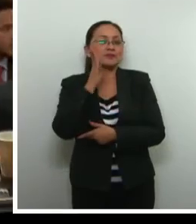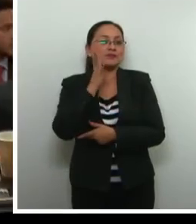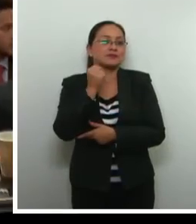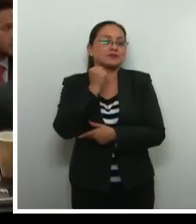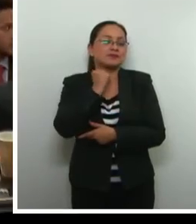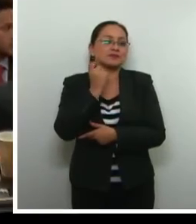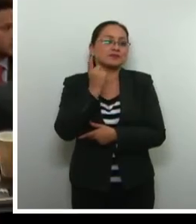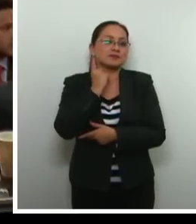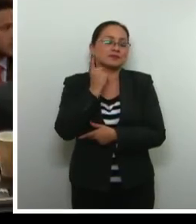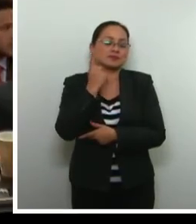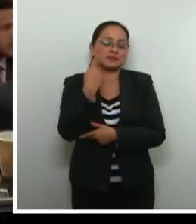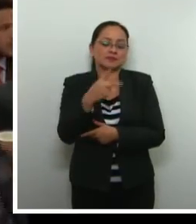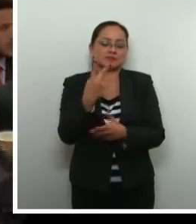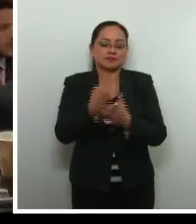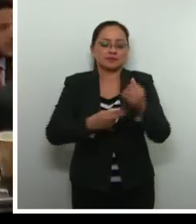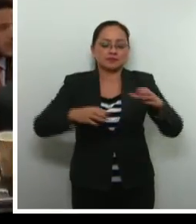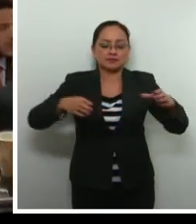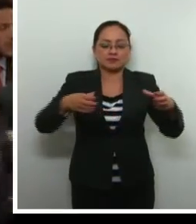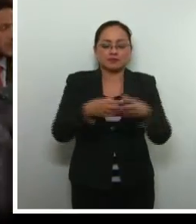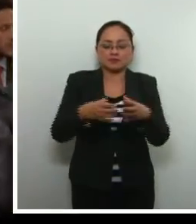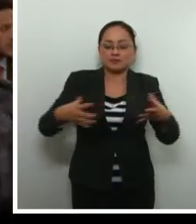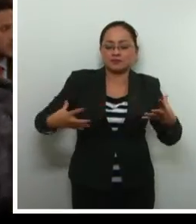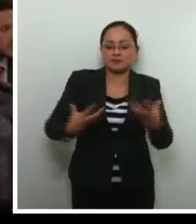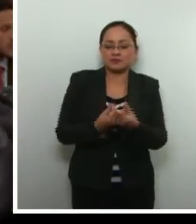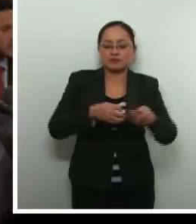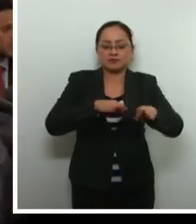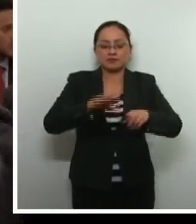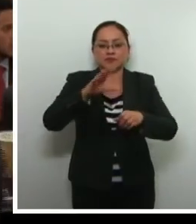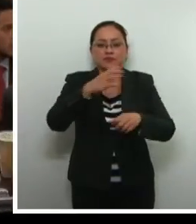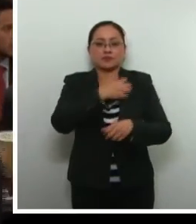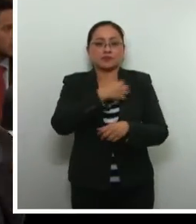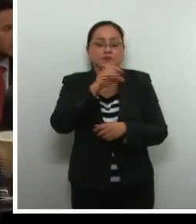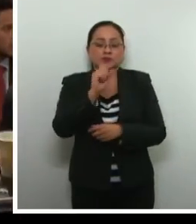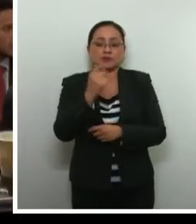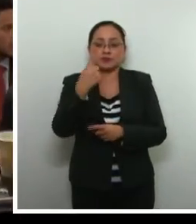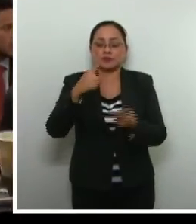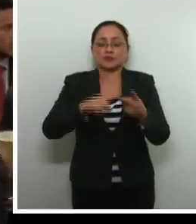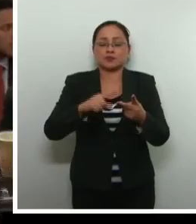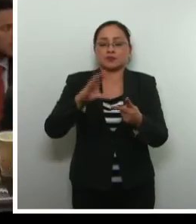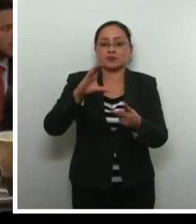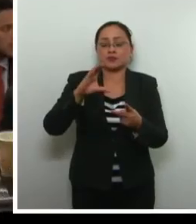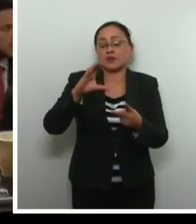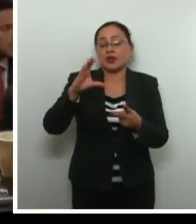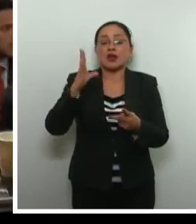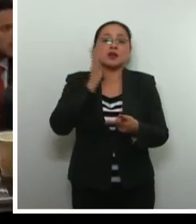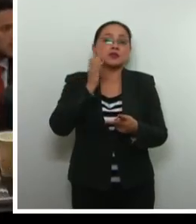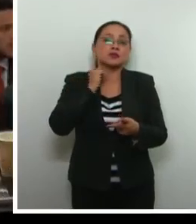del Congreso, este esfuerzo que está realizando Canal 21 y el canal del Congreso con la intención